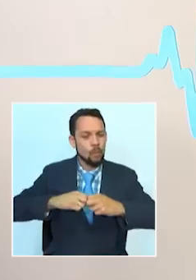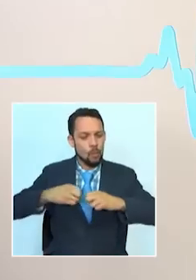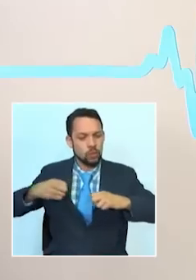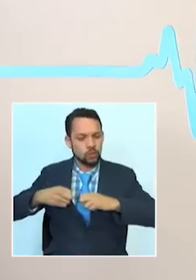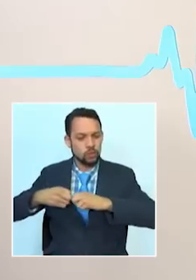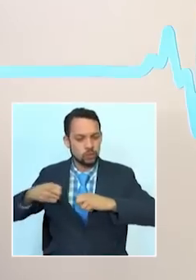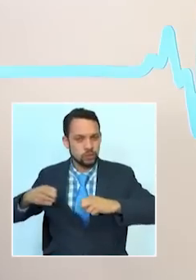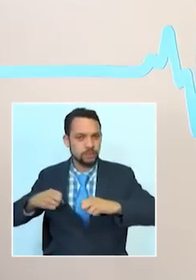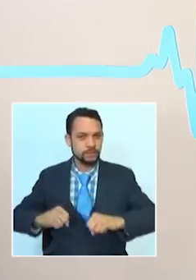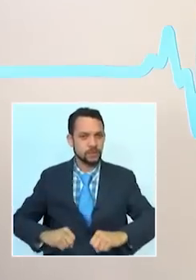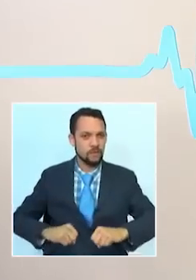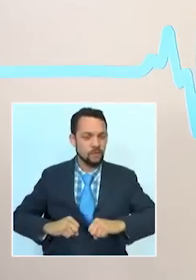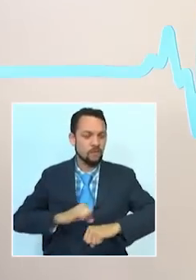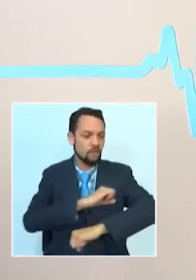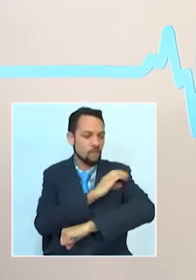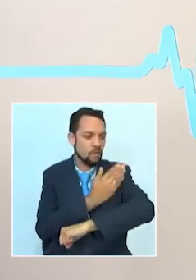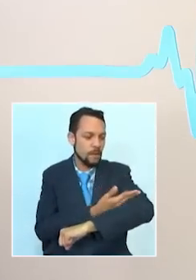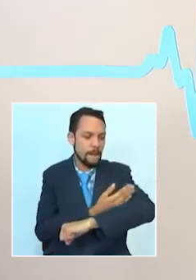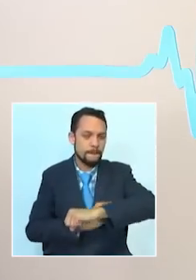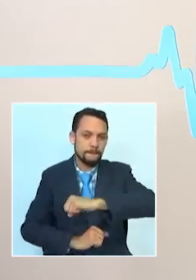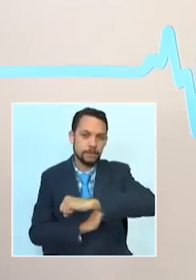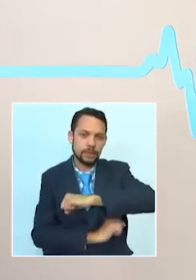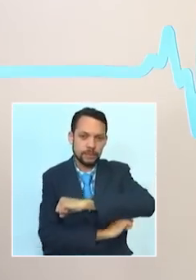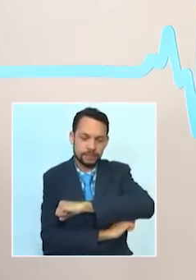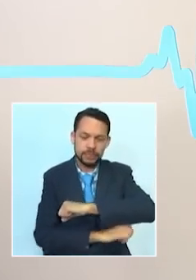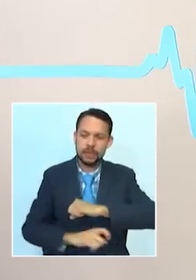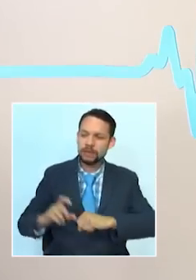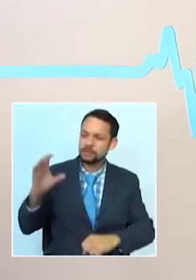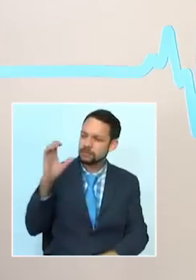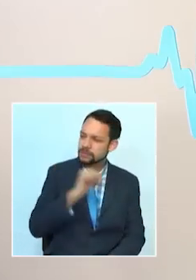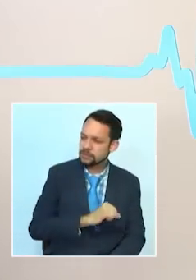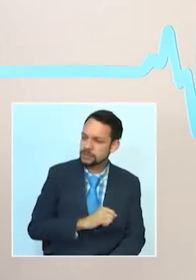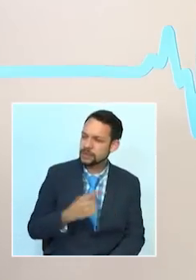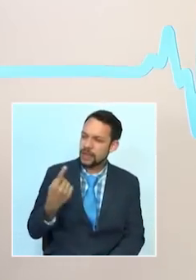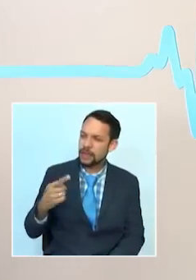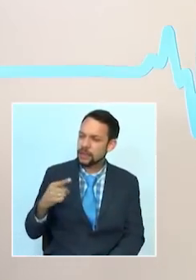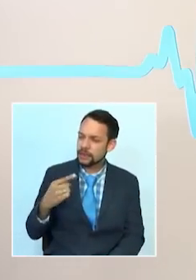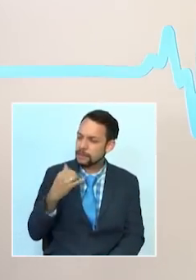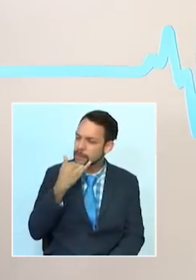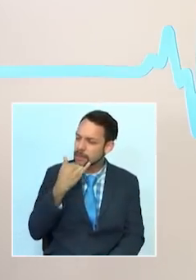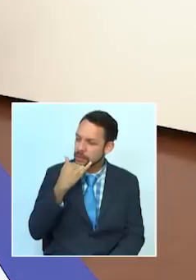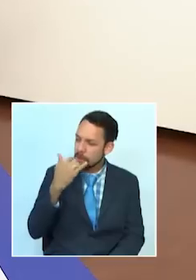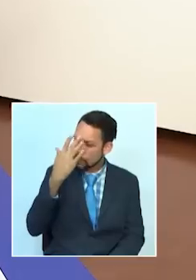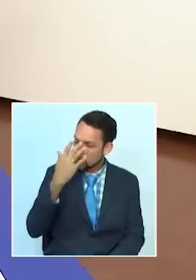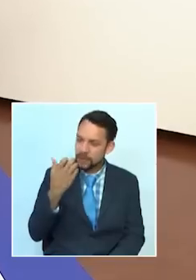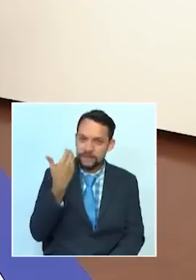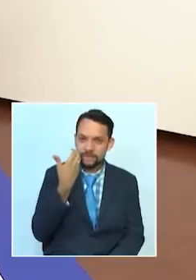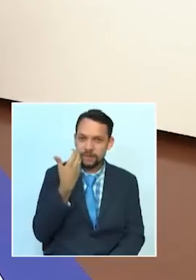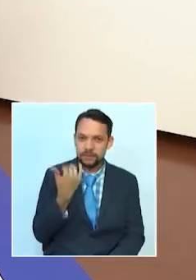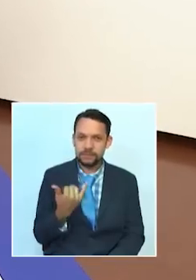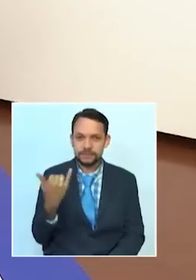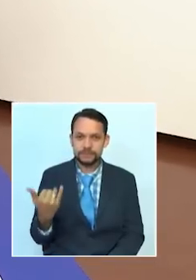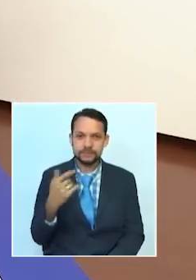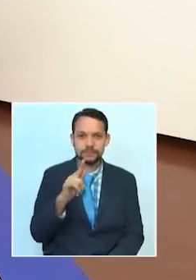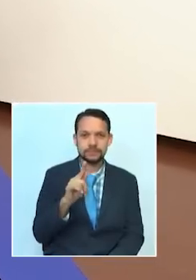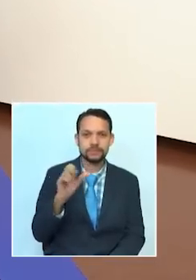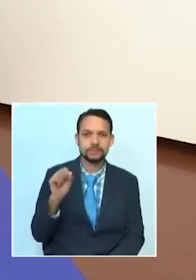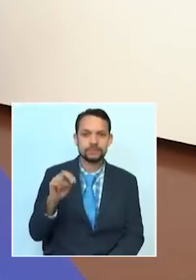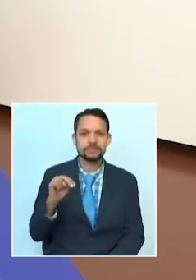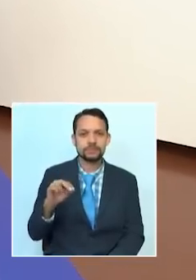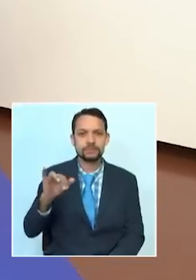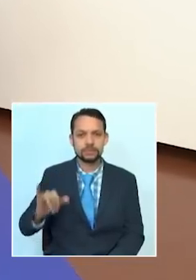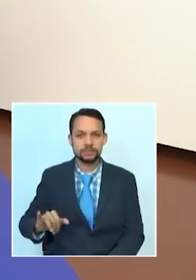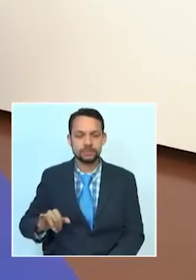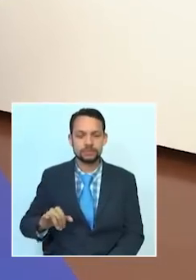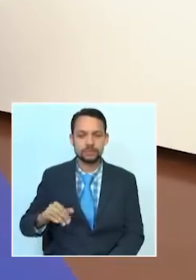fortalecer los músculos pero aquí hay que empezar a identificar qué es lo que le está llevando a producir la enfermedad Fanny García soy una mujer de